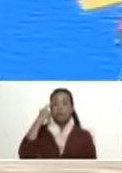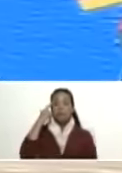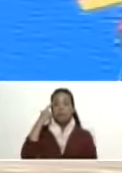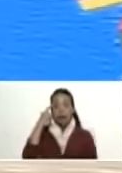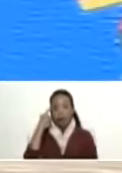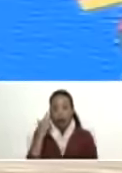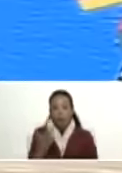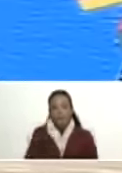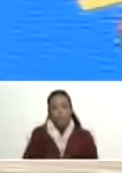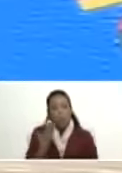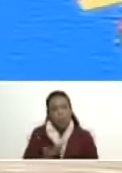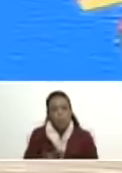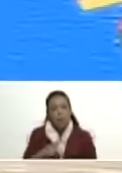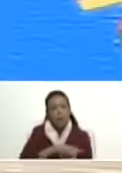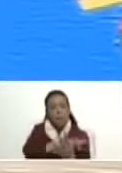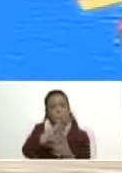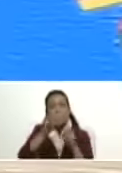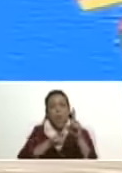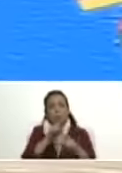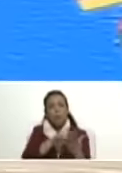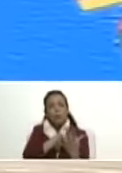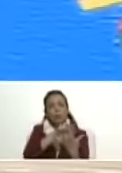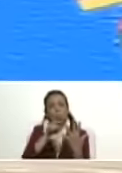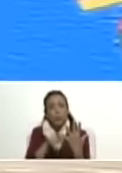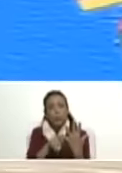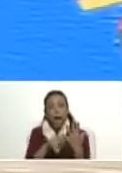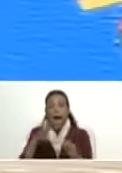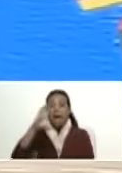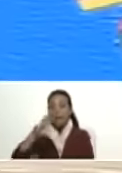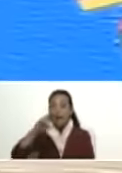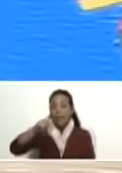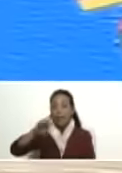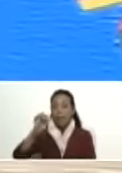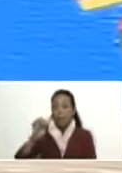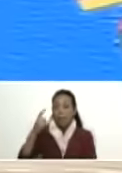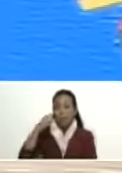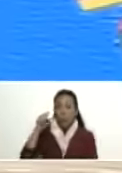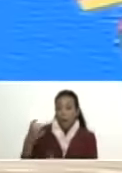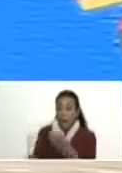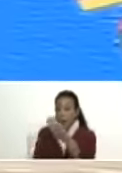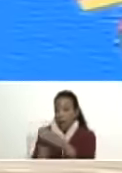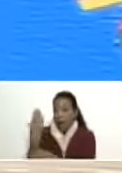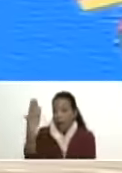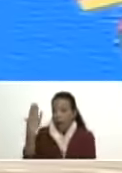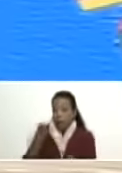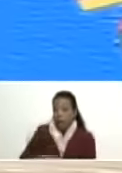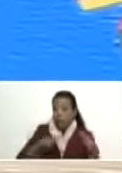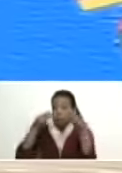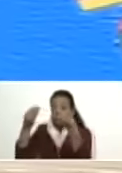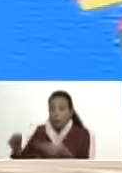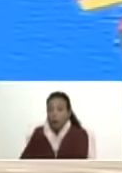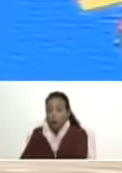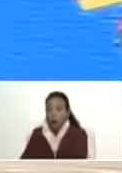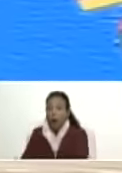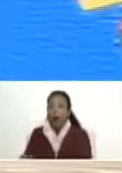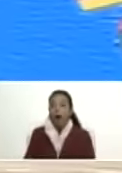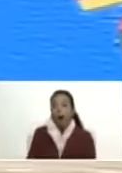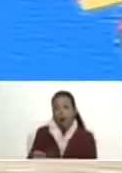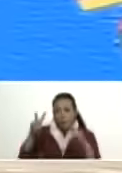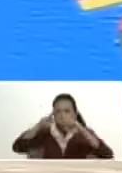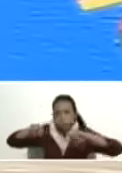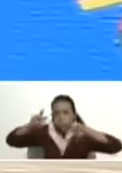preguntas? Estas 5 preguntas llegaron al Poder Electoral. El Poder Electoral las recibió, las